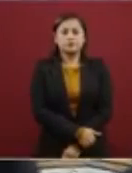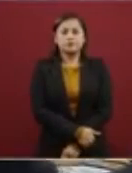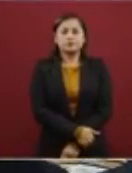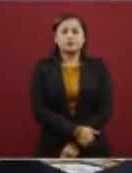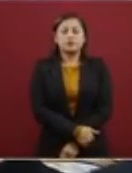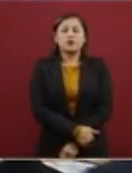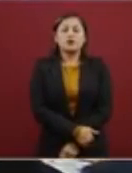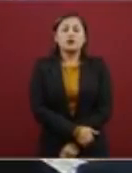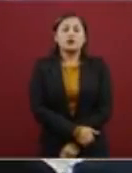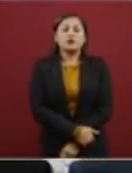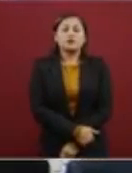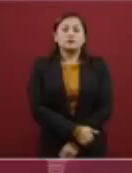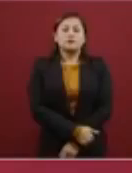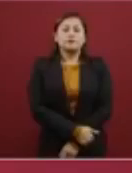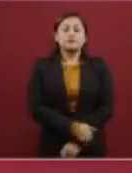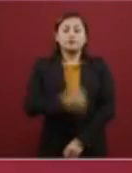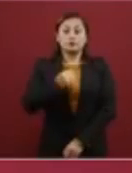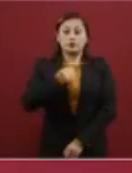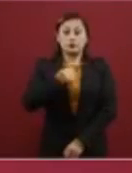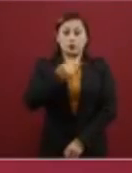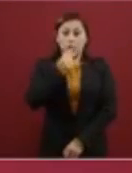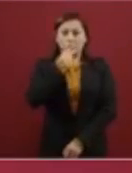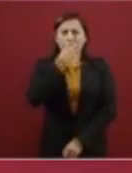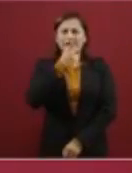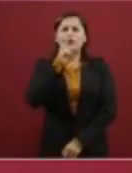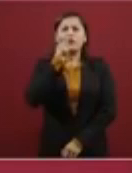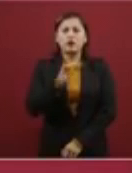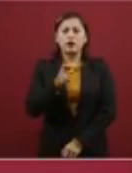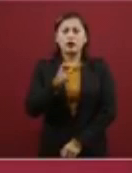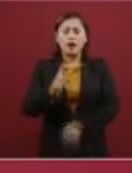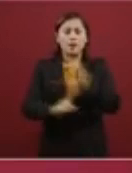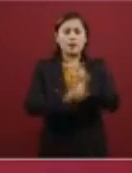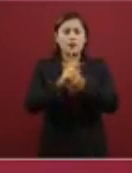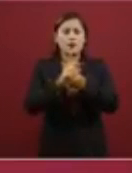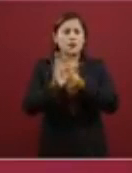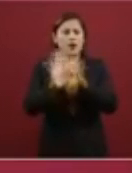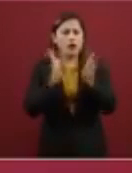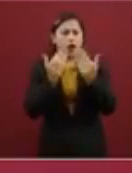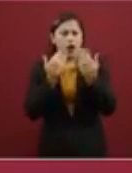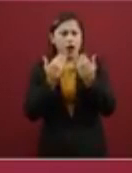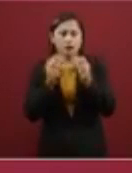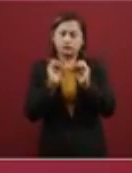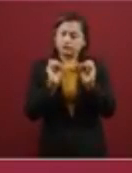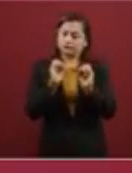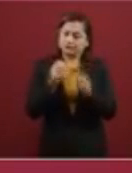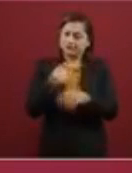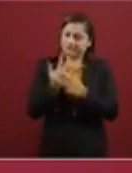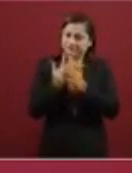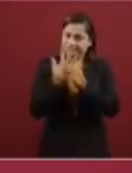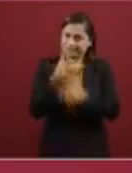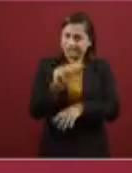No estoy diciendo, que quede claro, que está resuelto el problema. Lo que estoy